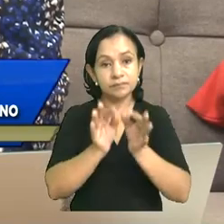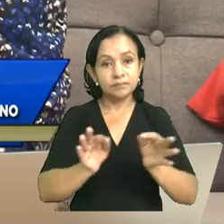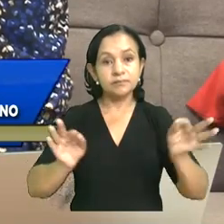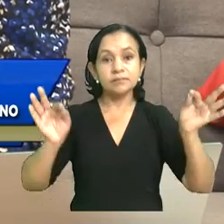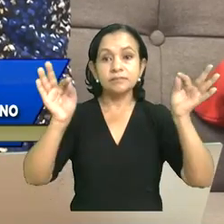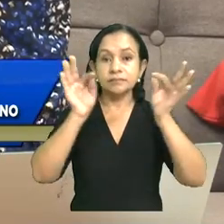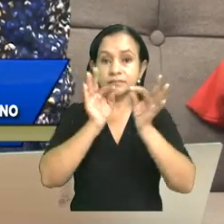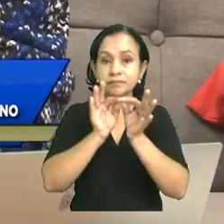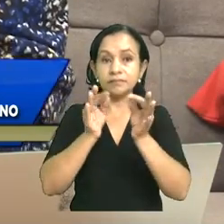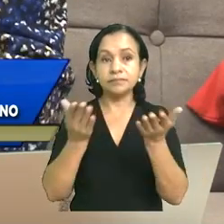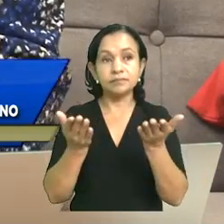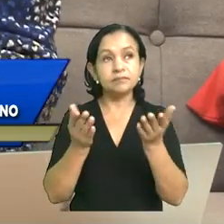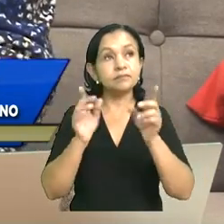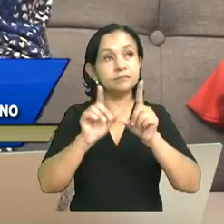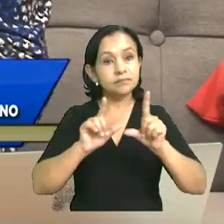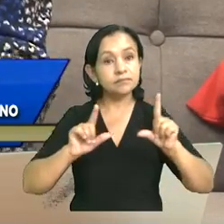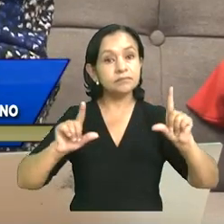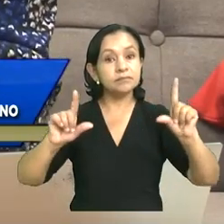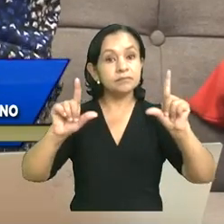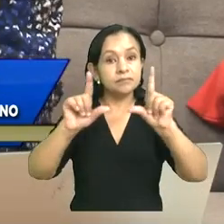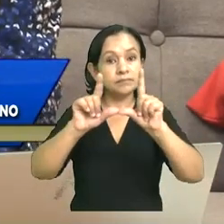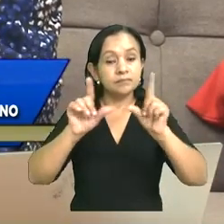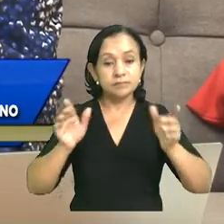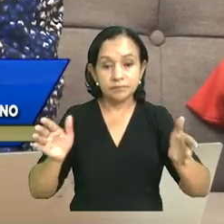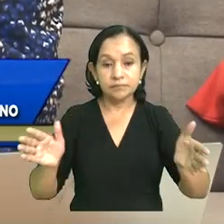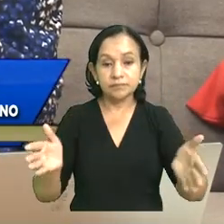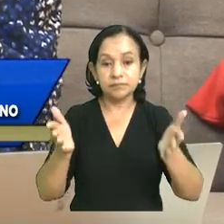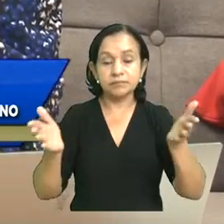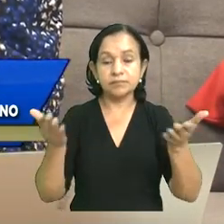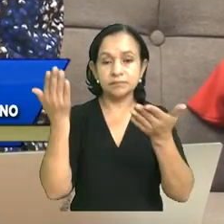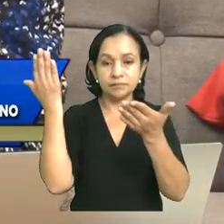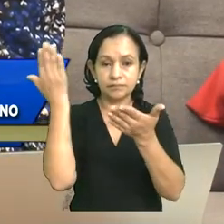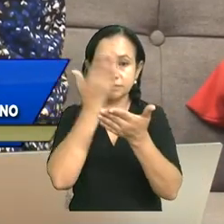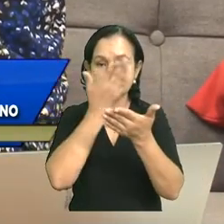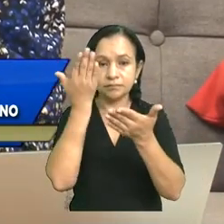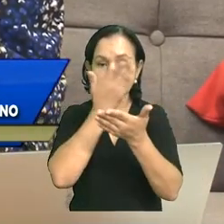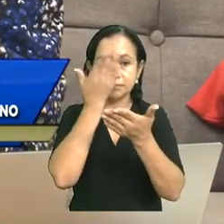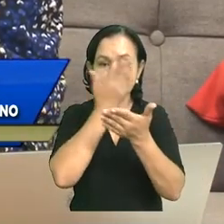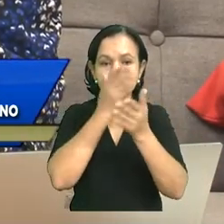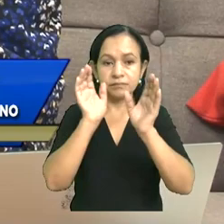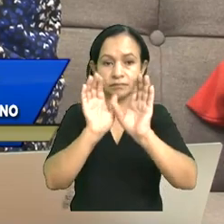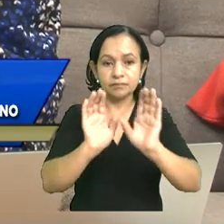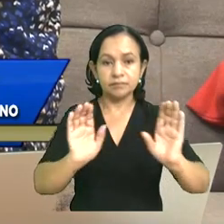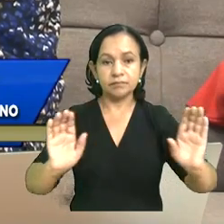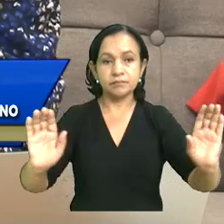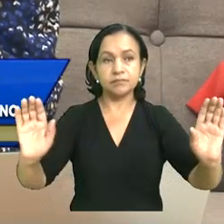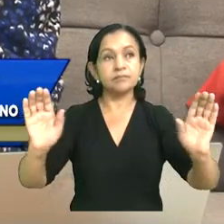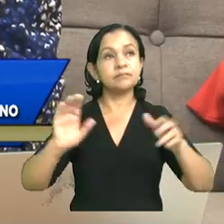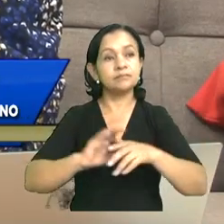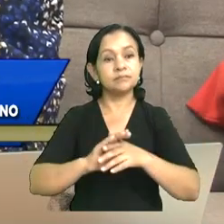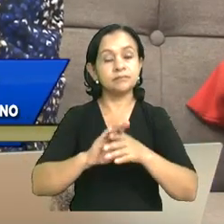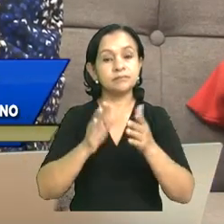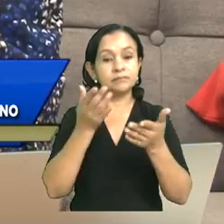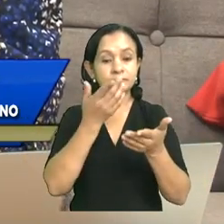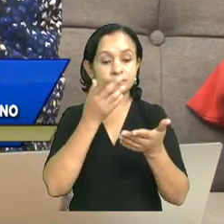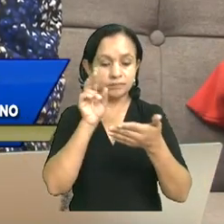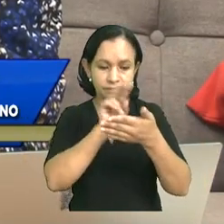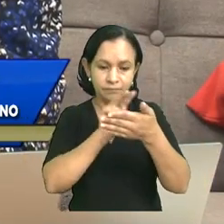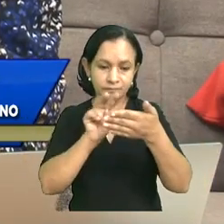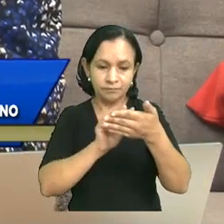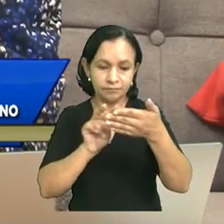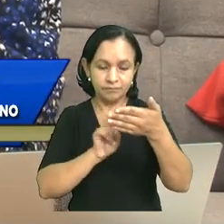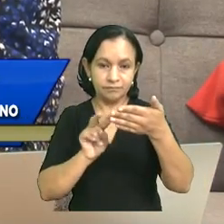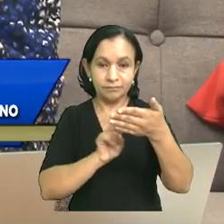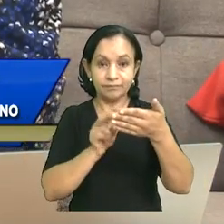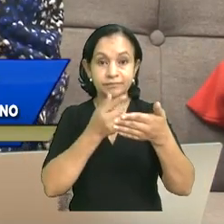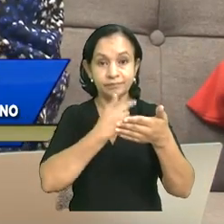importantísimo porque son espacios donde se promueve el estudio, donde se promueve la literatura, donde se